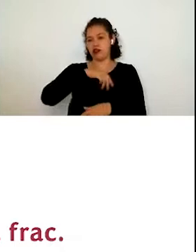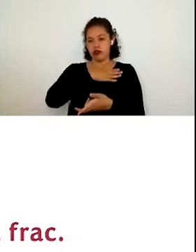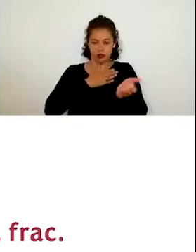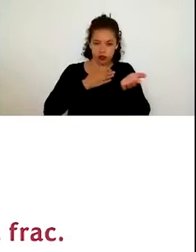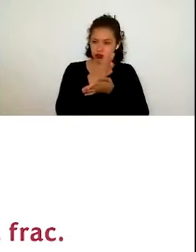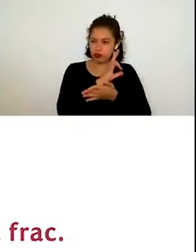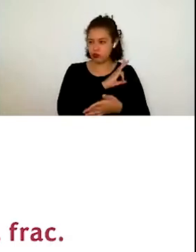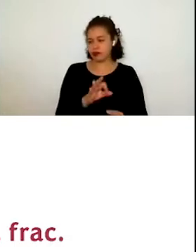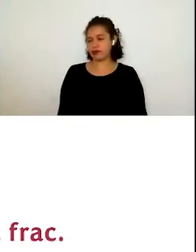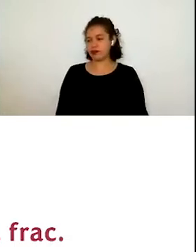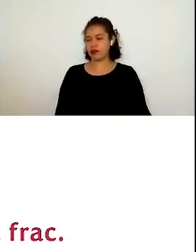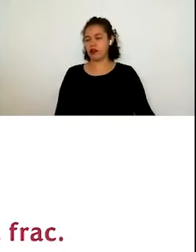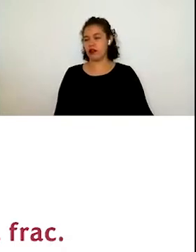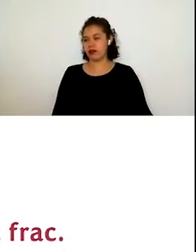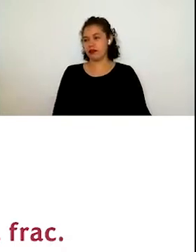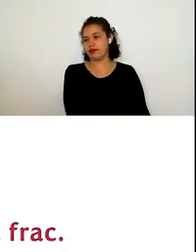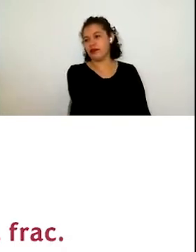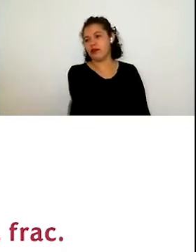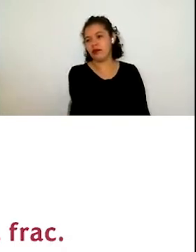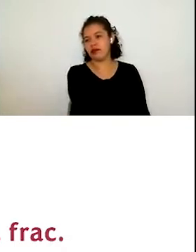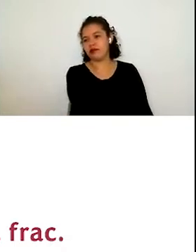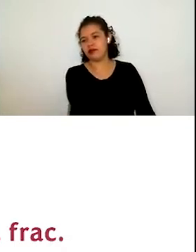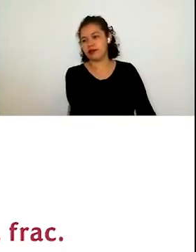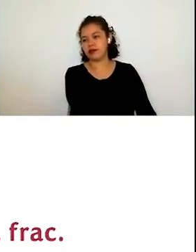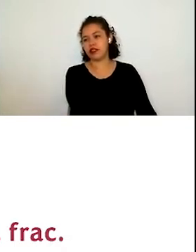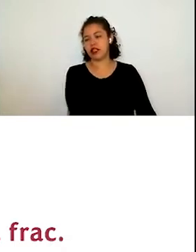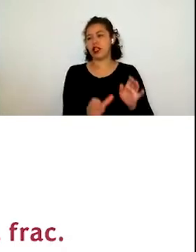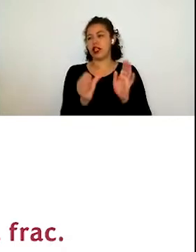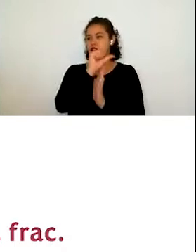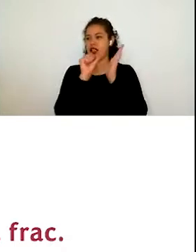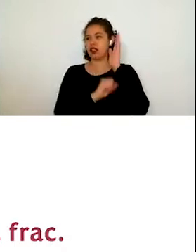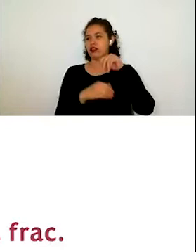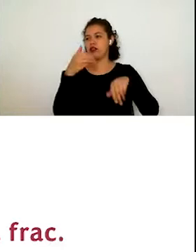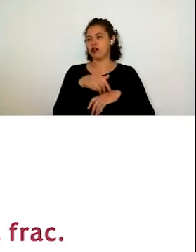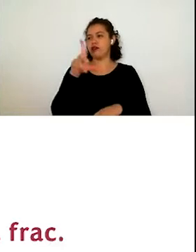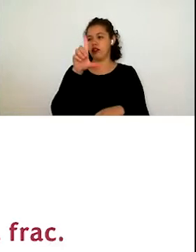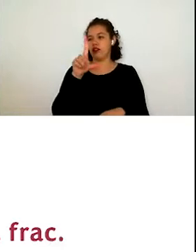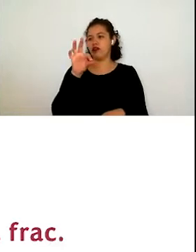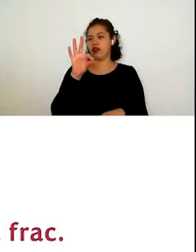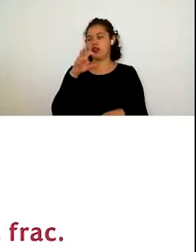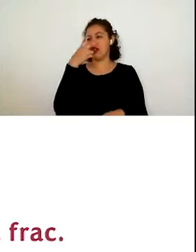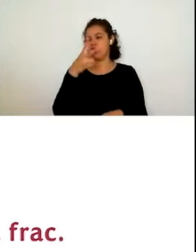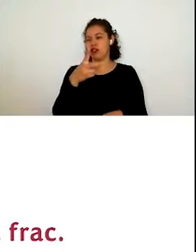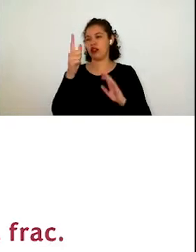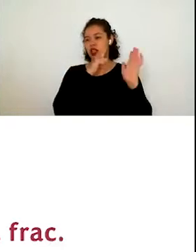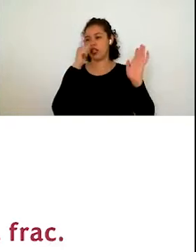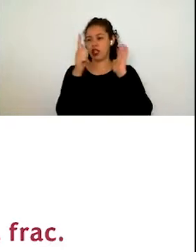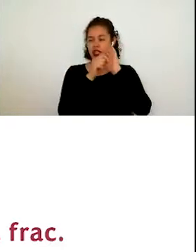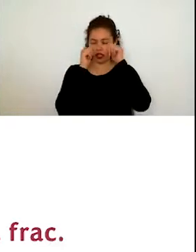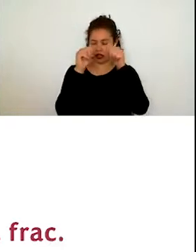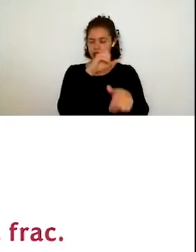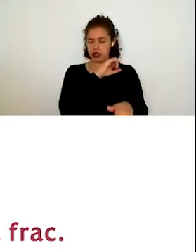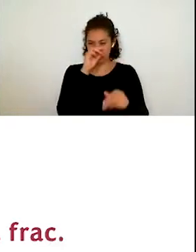Bueno, están establecidos en el artículo 42 de la Ley de Instituciones de Asistencia